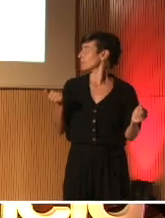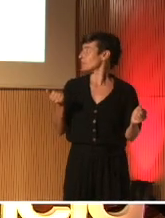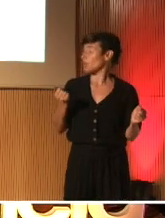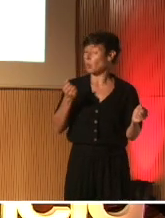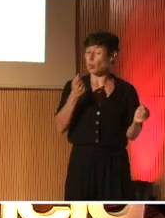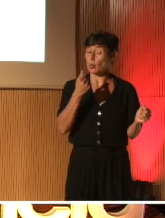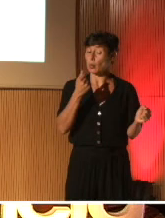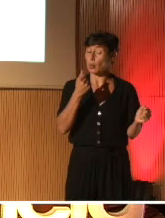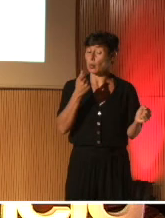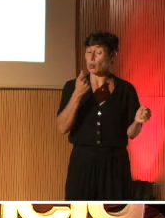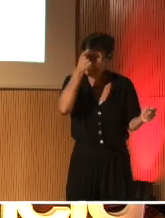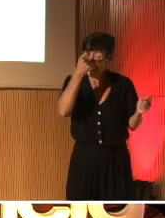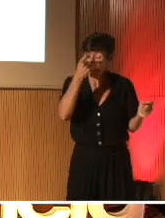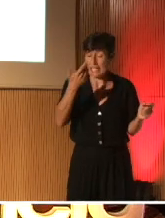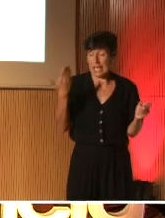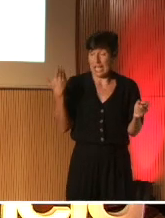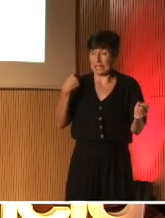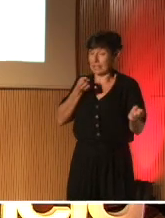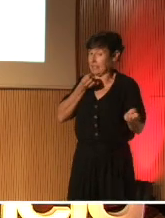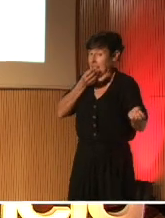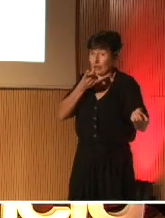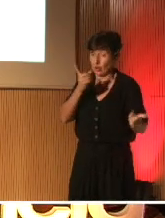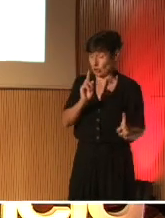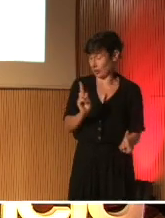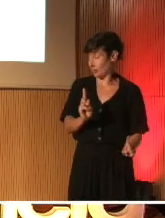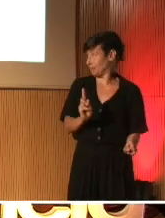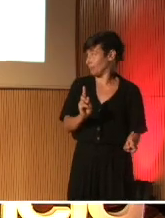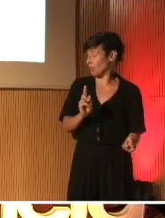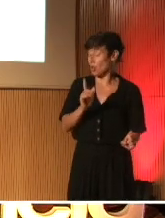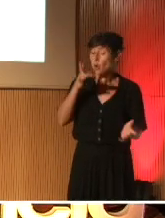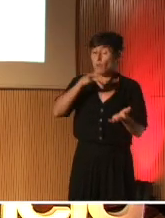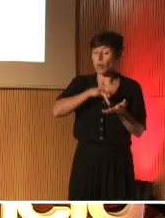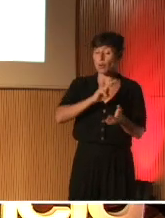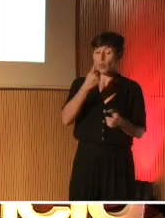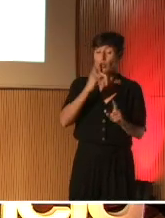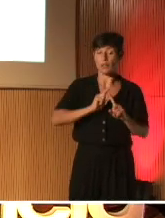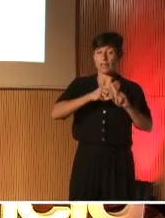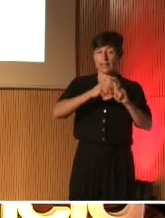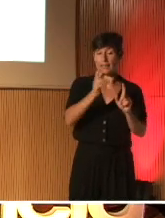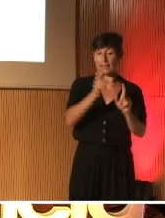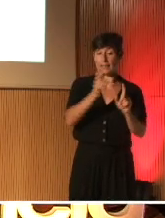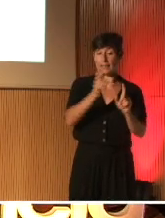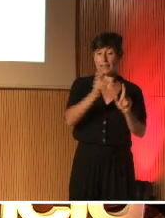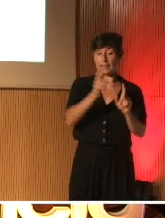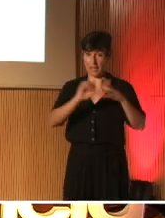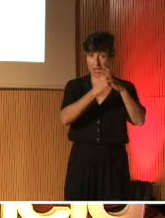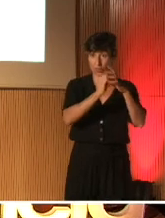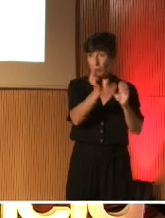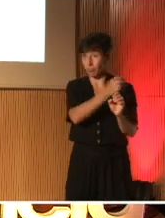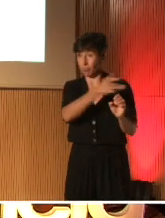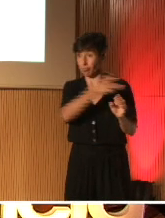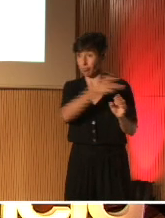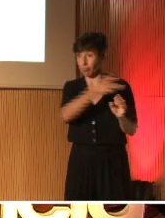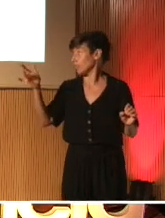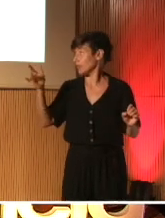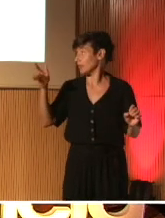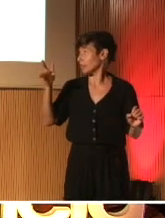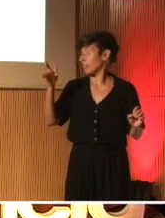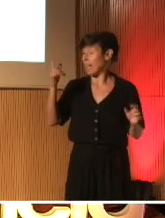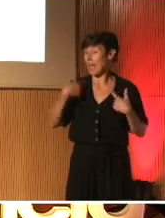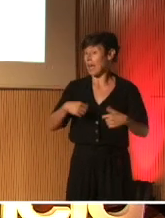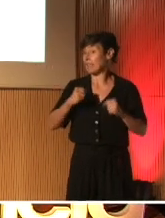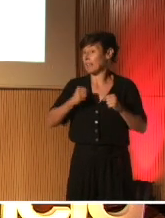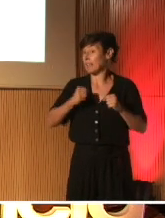un detalle que nos había dicho antes es que cuando un rayo x sale de un átomo la energía desarrollo x depende d